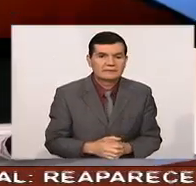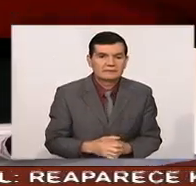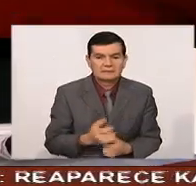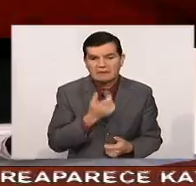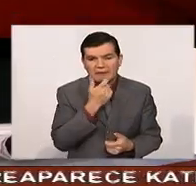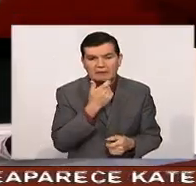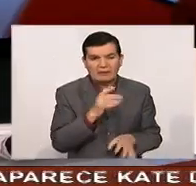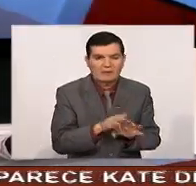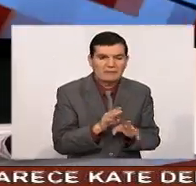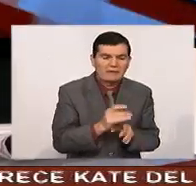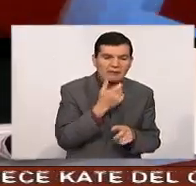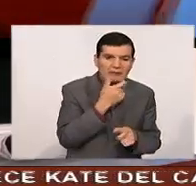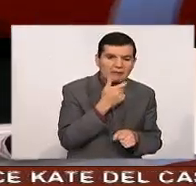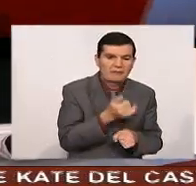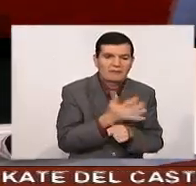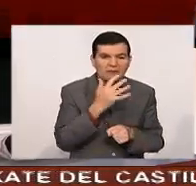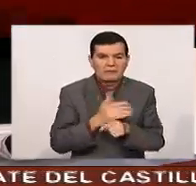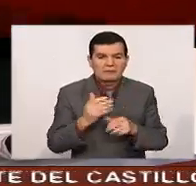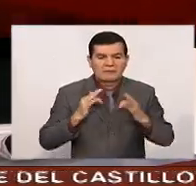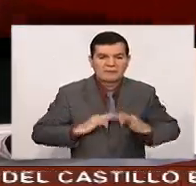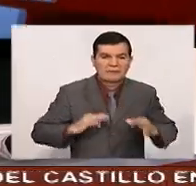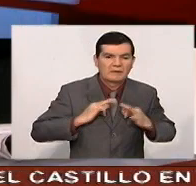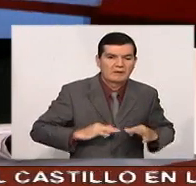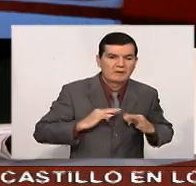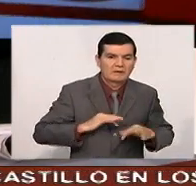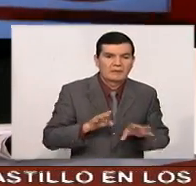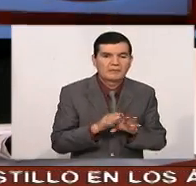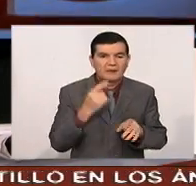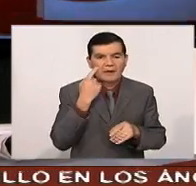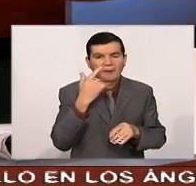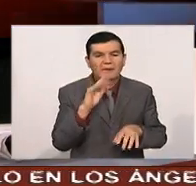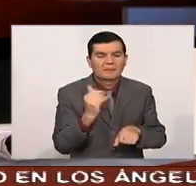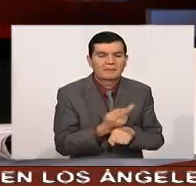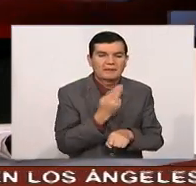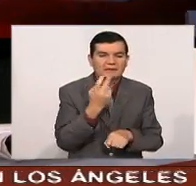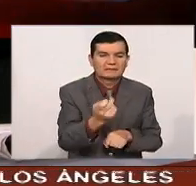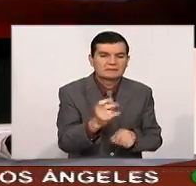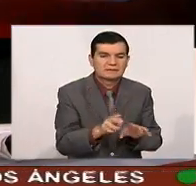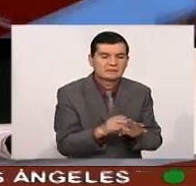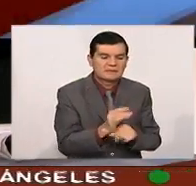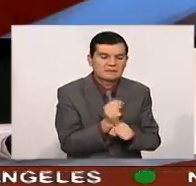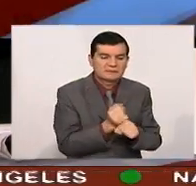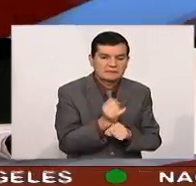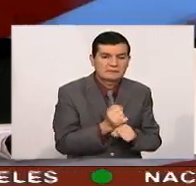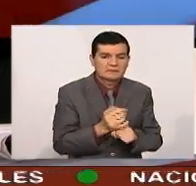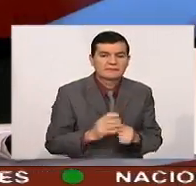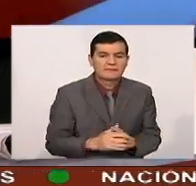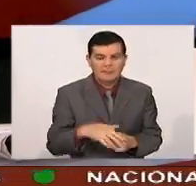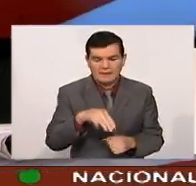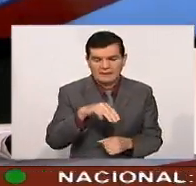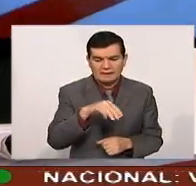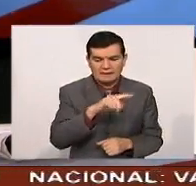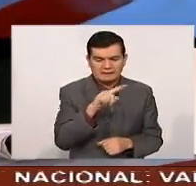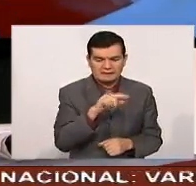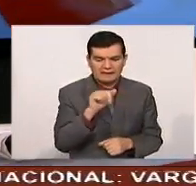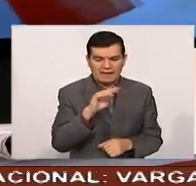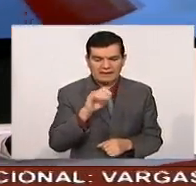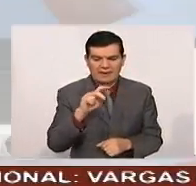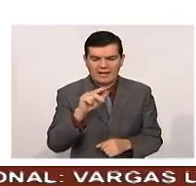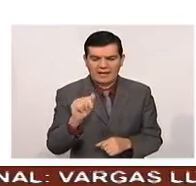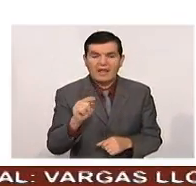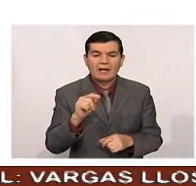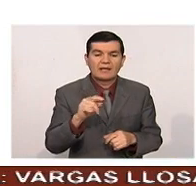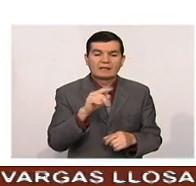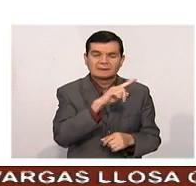Sonriendo, ahí la veíamos, sonriendo, tranquila, relajada. Vamos a ver qué pasa con esta indagatoria. Margarita Zavala, ex primera dama de